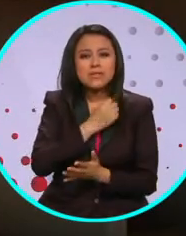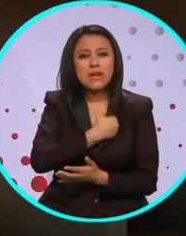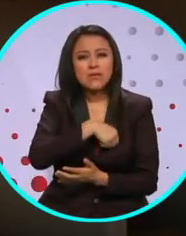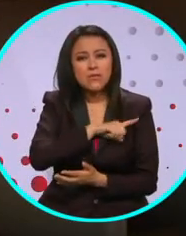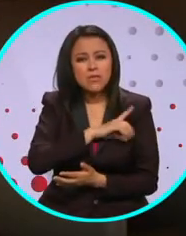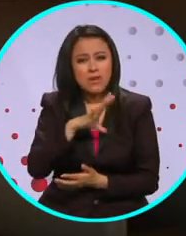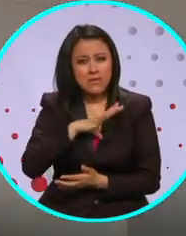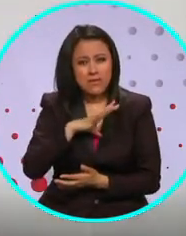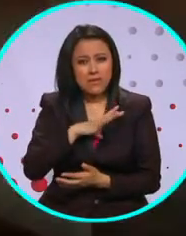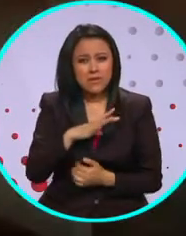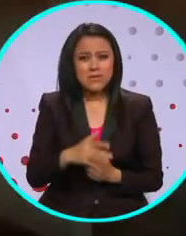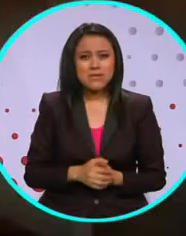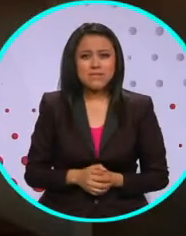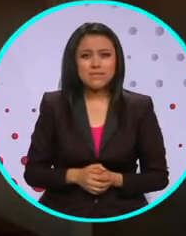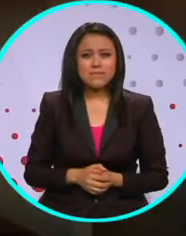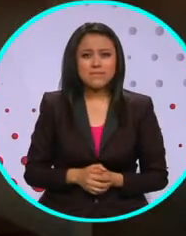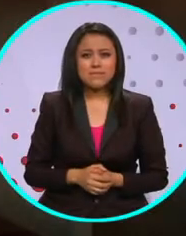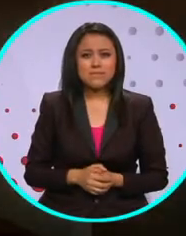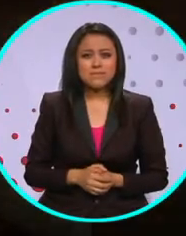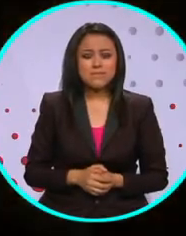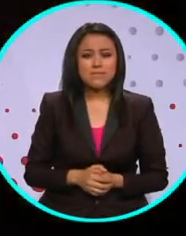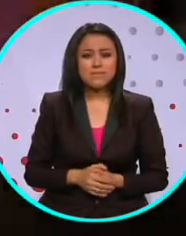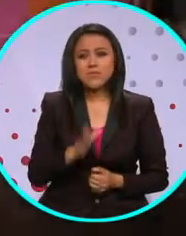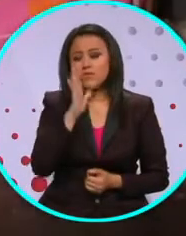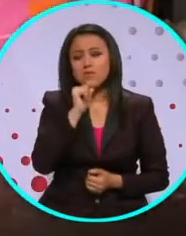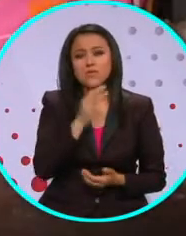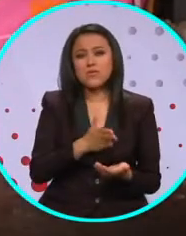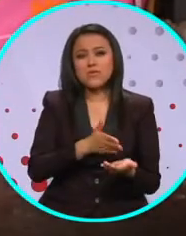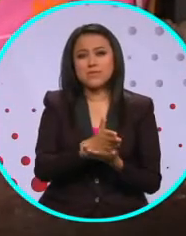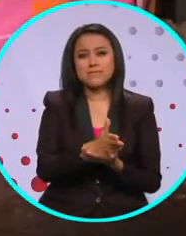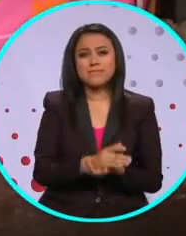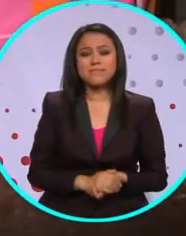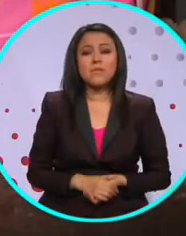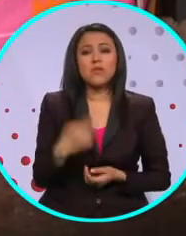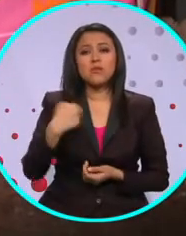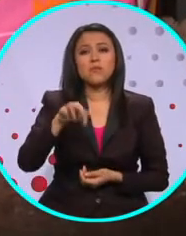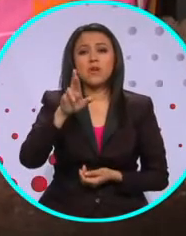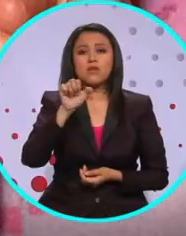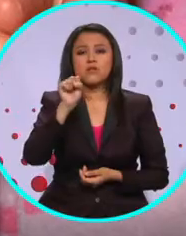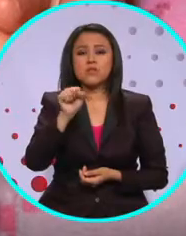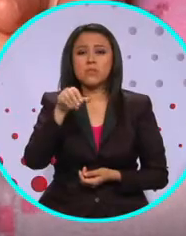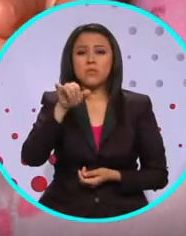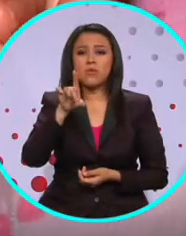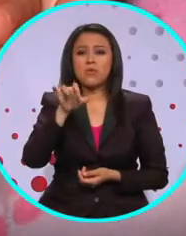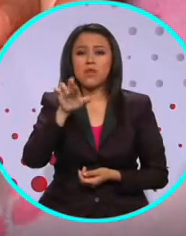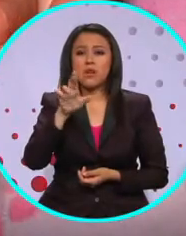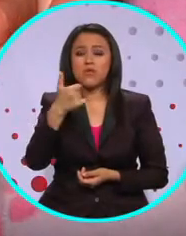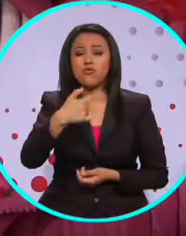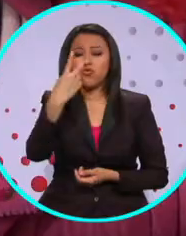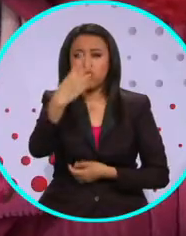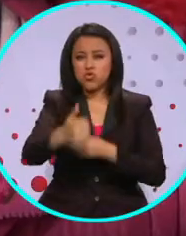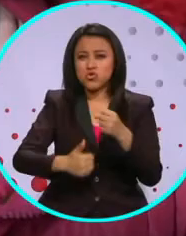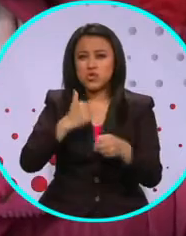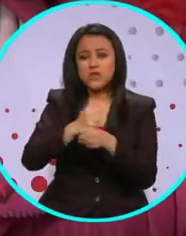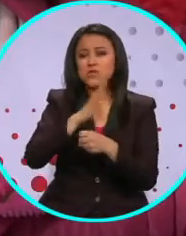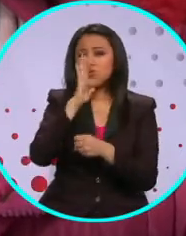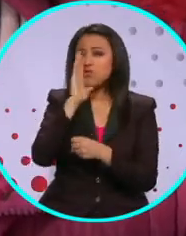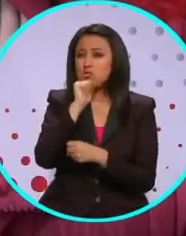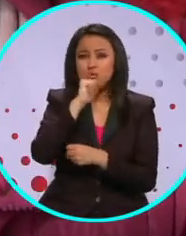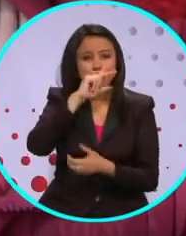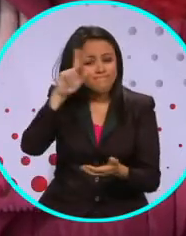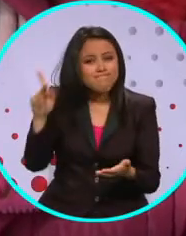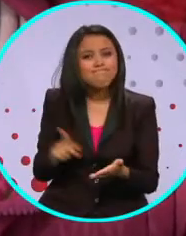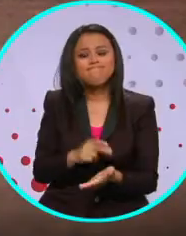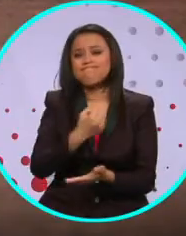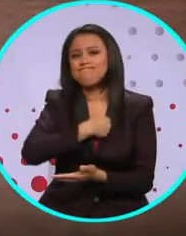sanación. Pero pues no puedo ir. Ella es Rosa Mondragón y desde hace 2 años no puede recuperar